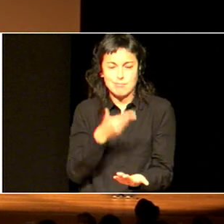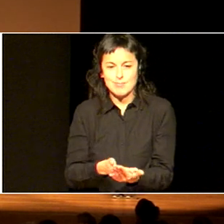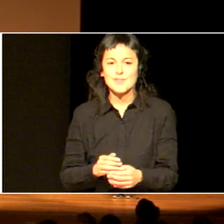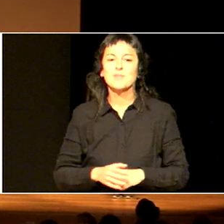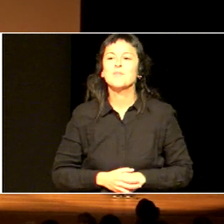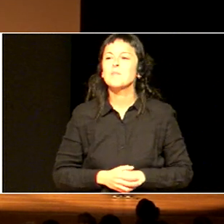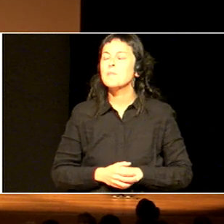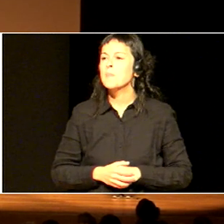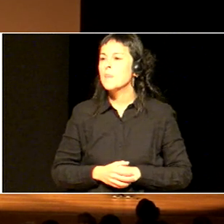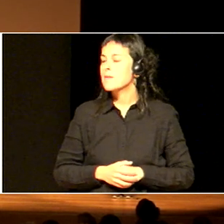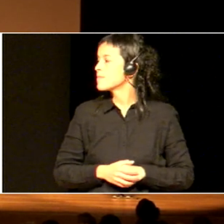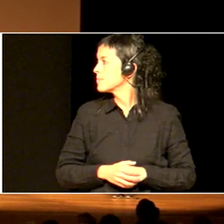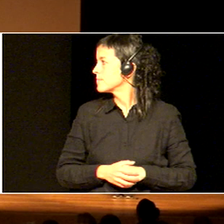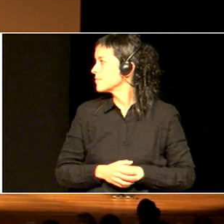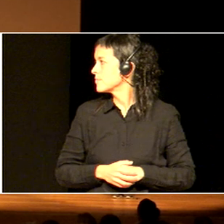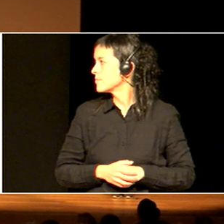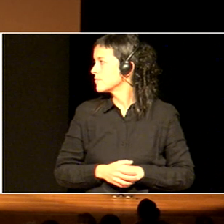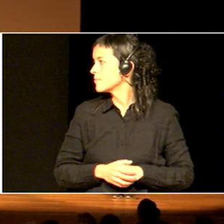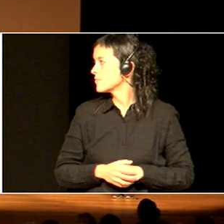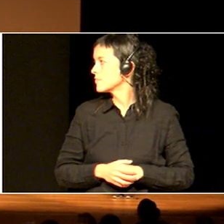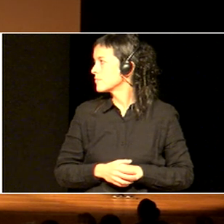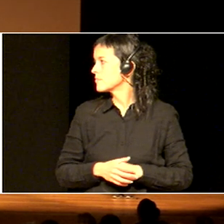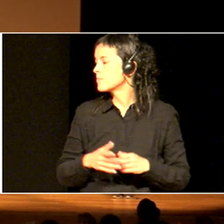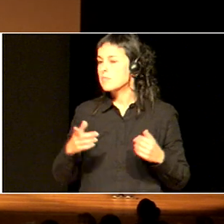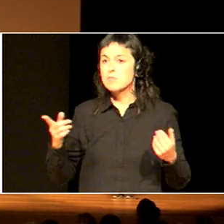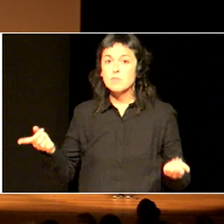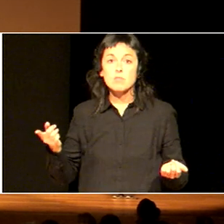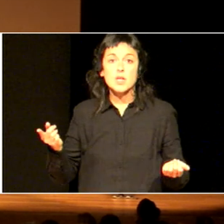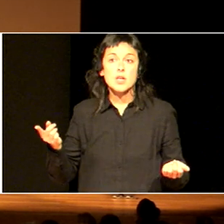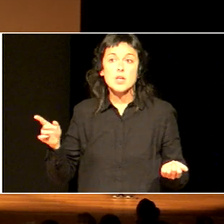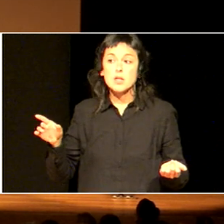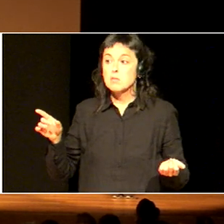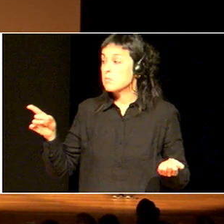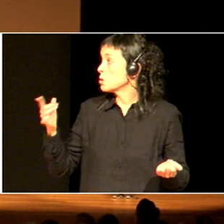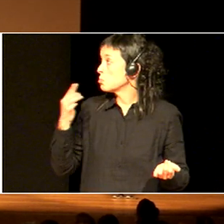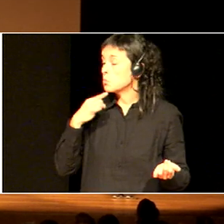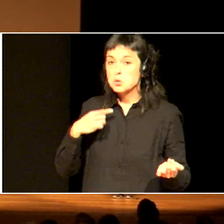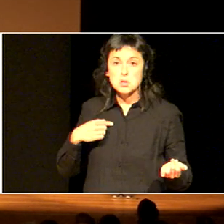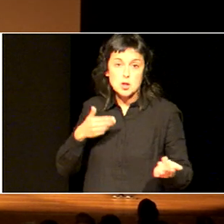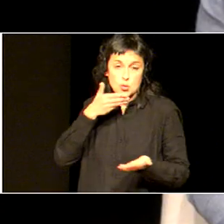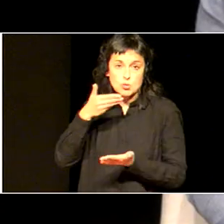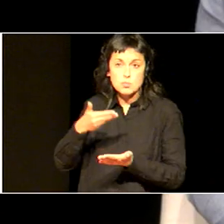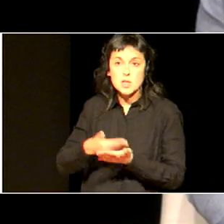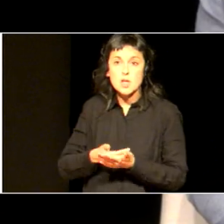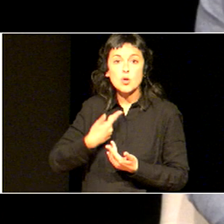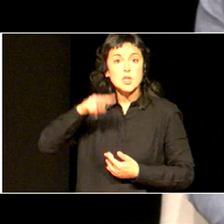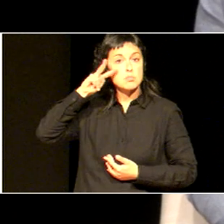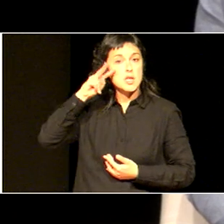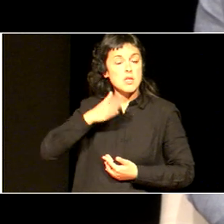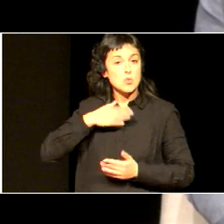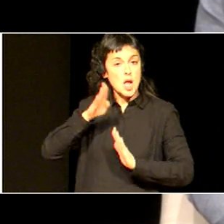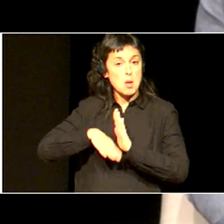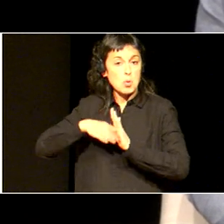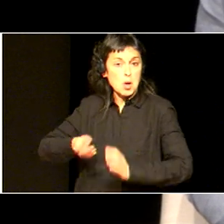Cogimos el testigo de, cuando nos dijeron que viniéramos a contar nuestra experiencia de Osatuz, entonces la voy a contar.